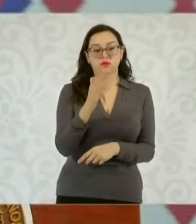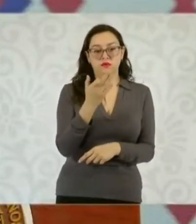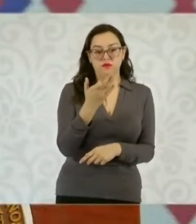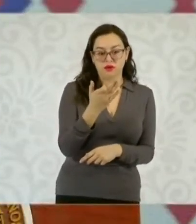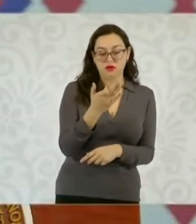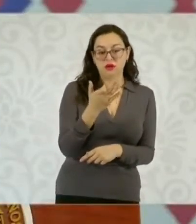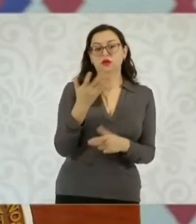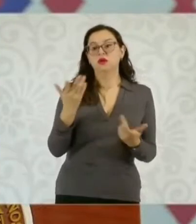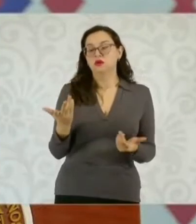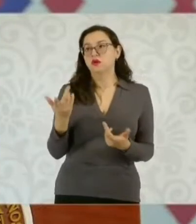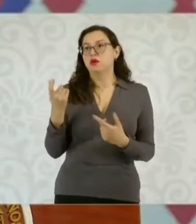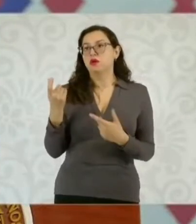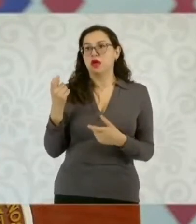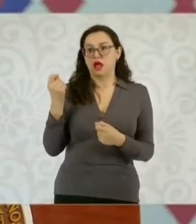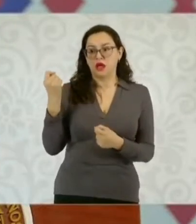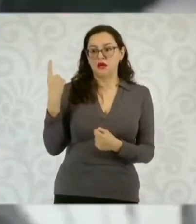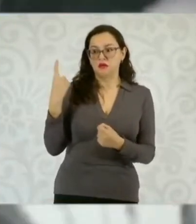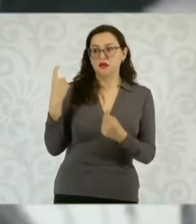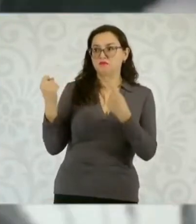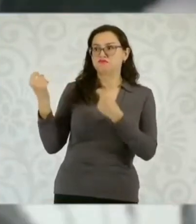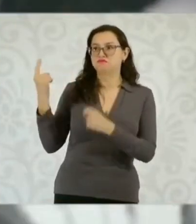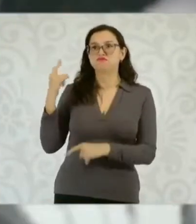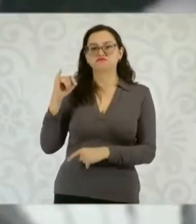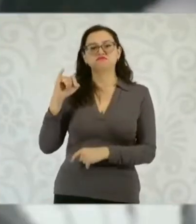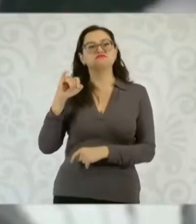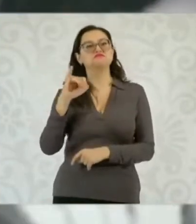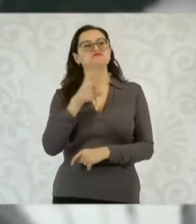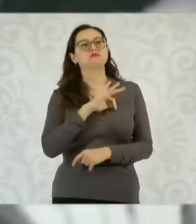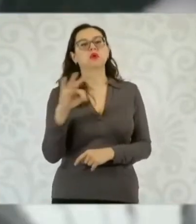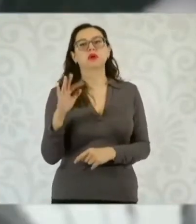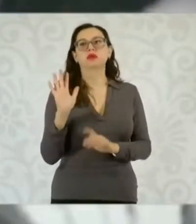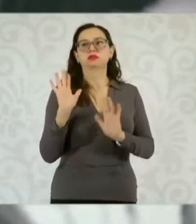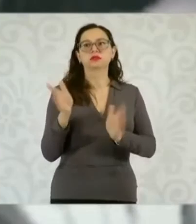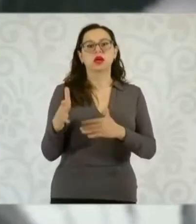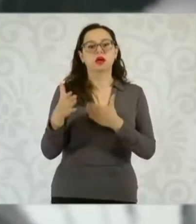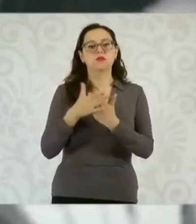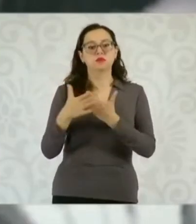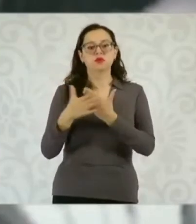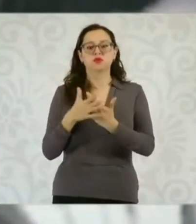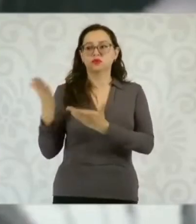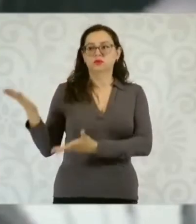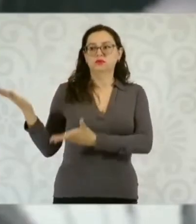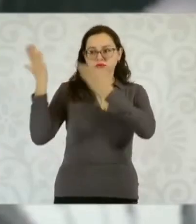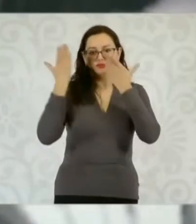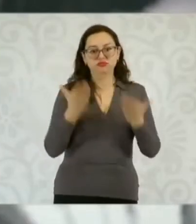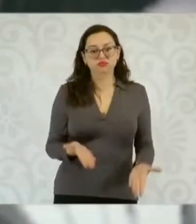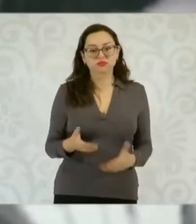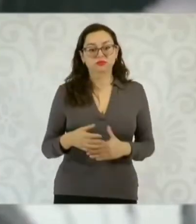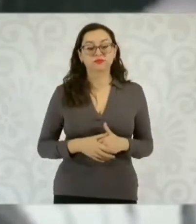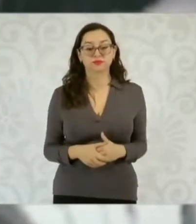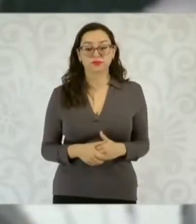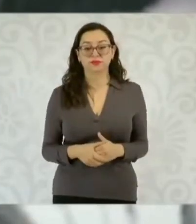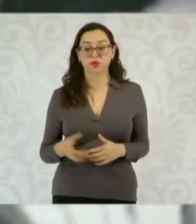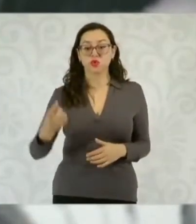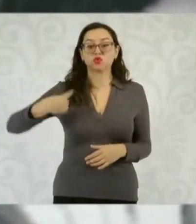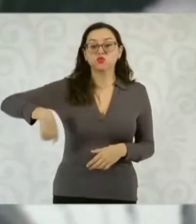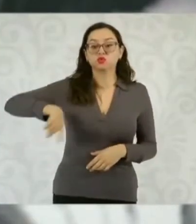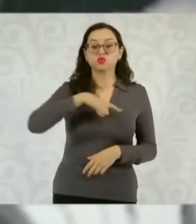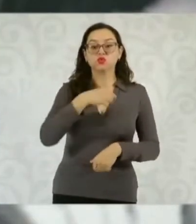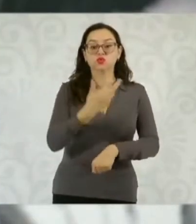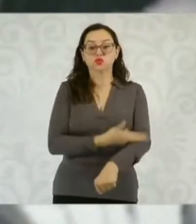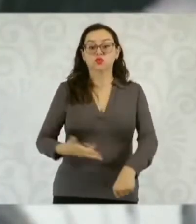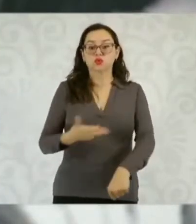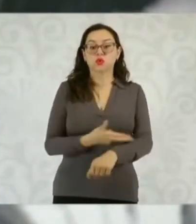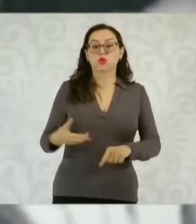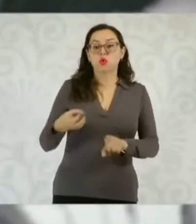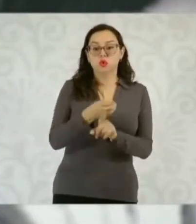ha dicho que puede participar en entregas adelantadas. A partir del modelo de compra que hicimos, cambiamos un poco la logística.